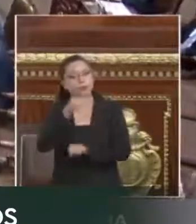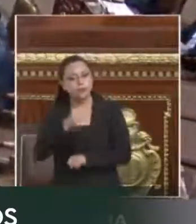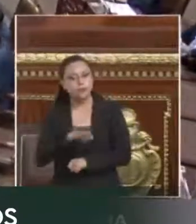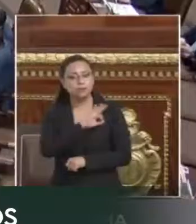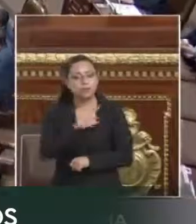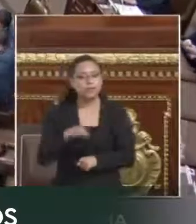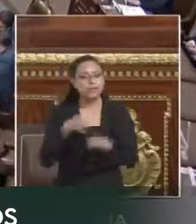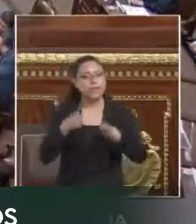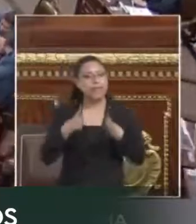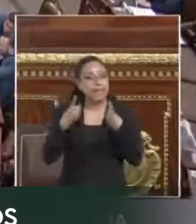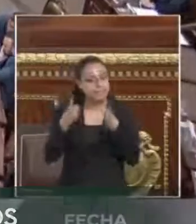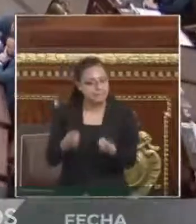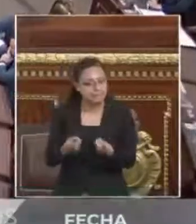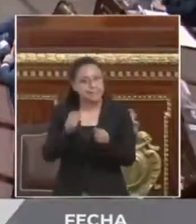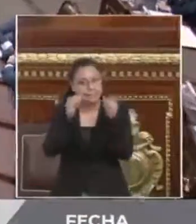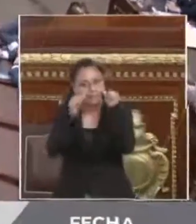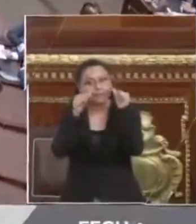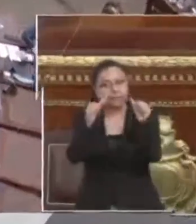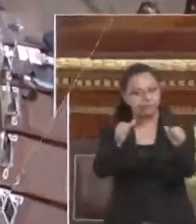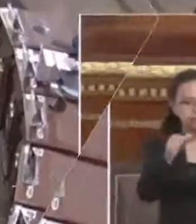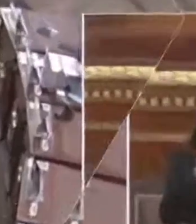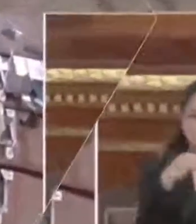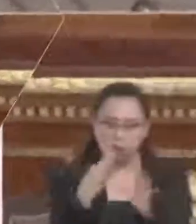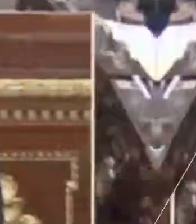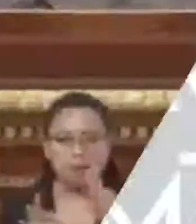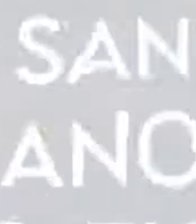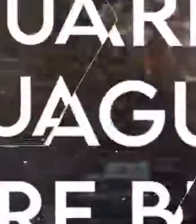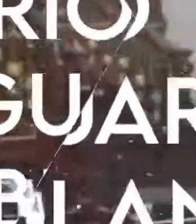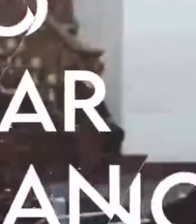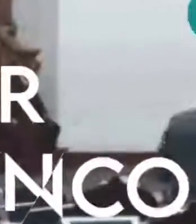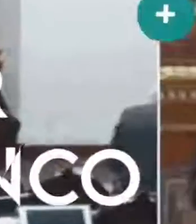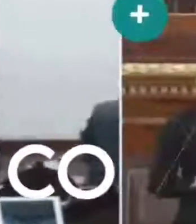brigadas móviles de detección de casos de abuso sexual.